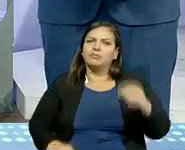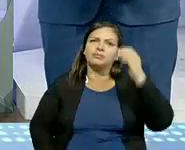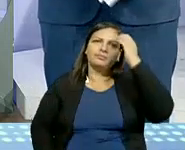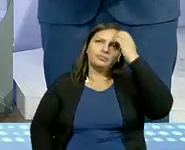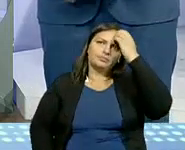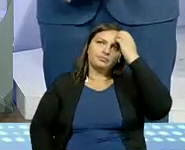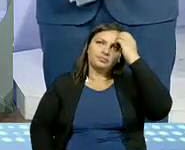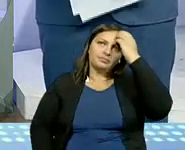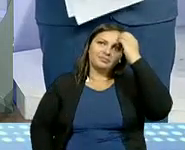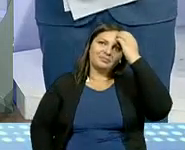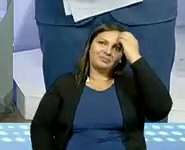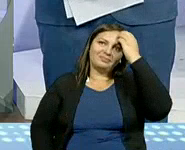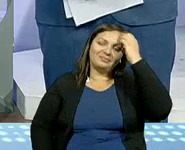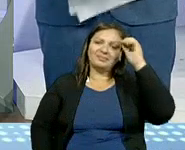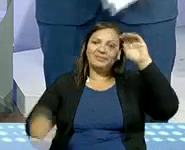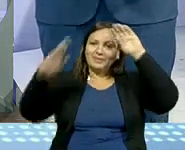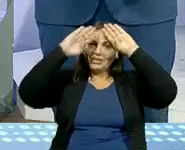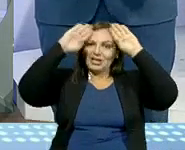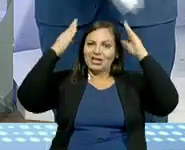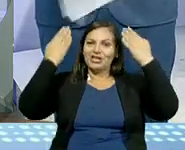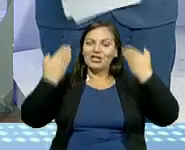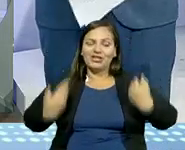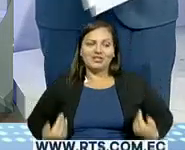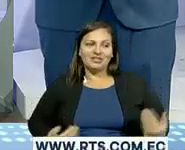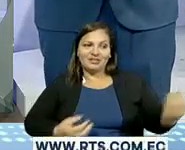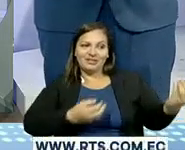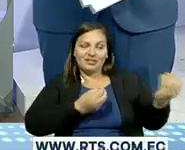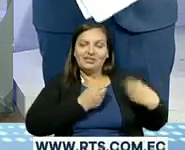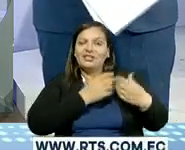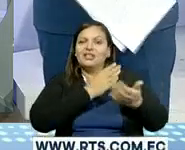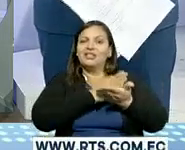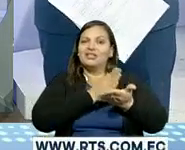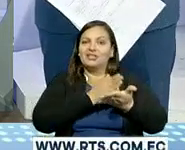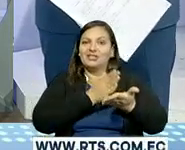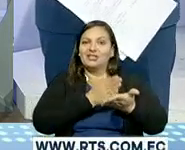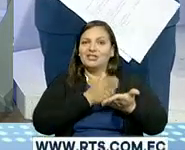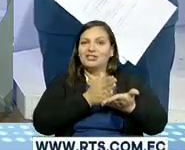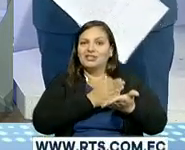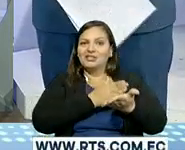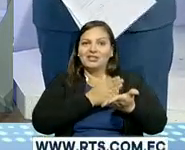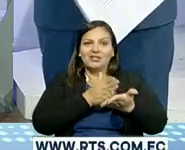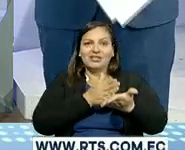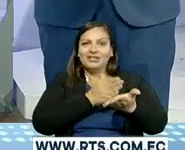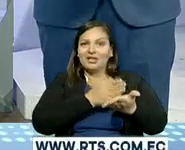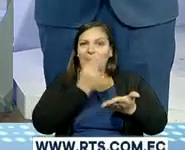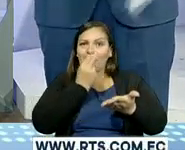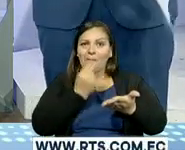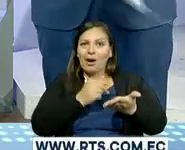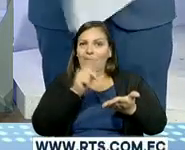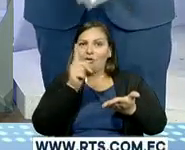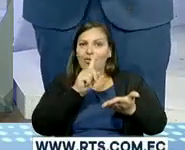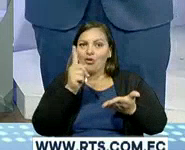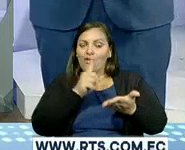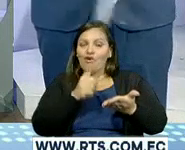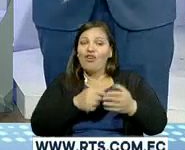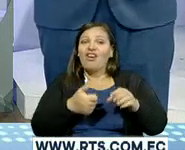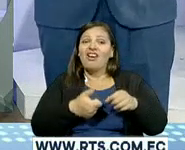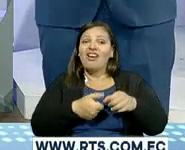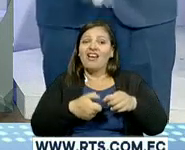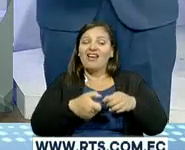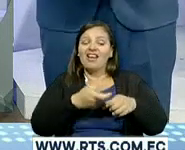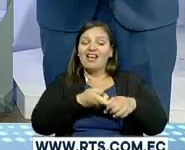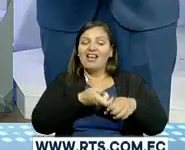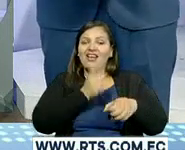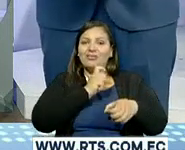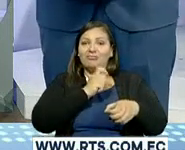Roselena que va a ser un relleno de atún. Vamos a ver cómo sale eso, no lo sé. Se escucha malo, pero hay que ver de las